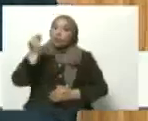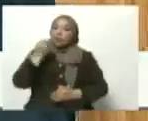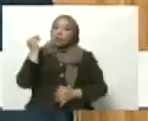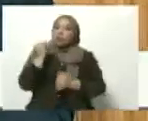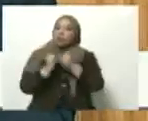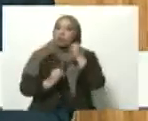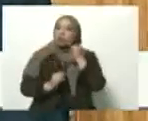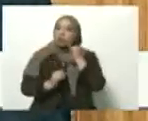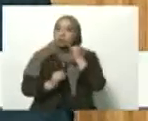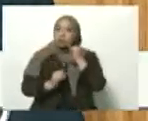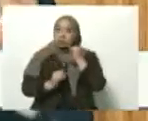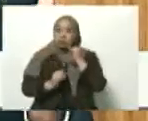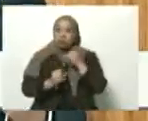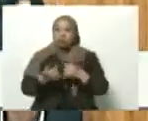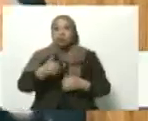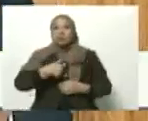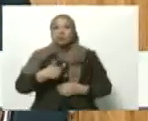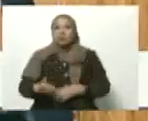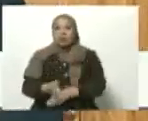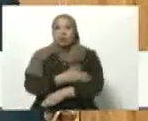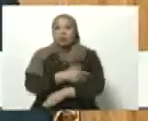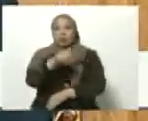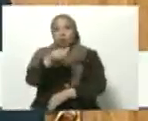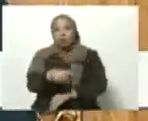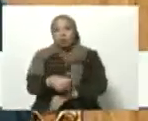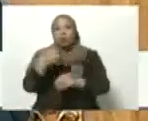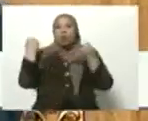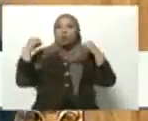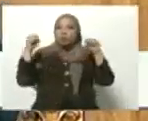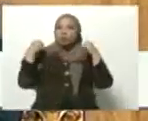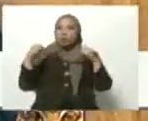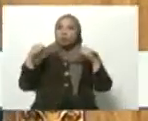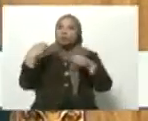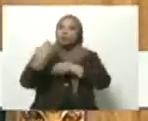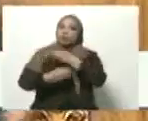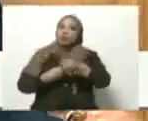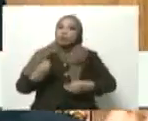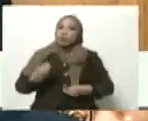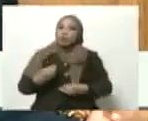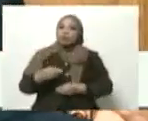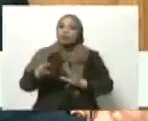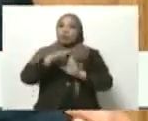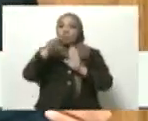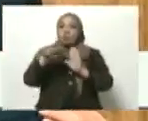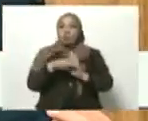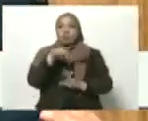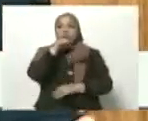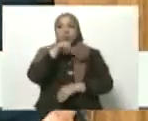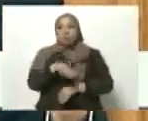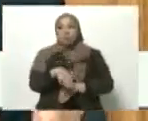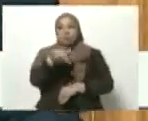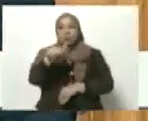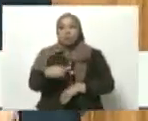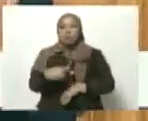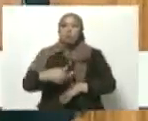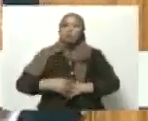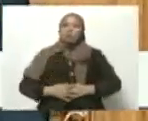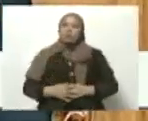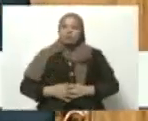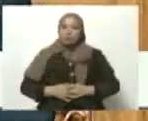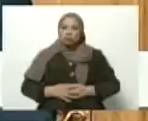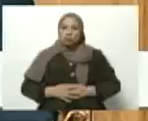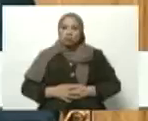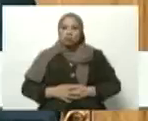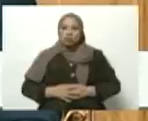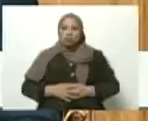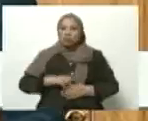último, ese detalle, lo que yo decía, si a Rusia hoy le están aplicando las medidas coercitivas más grandes de la historia, a Rusia le están aplicando medidas coercitivas más